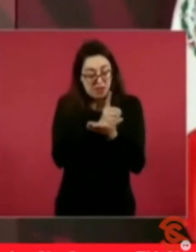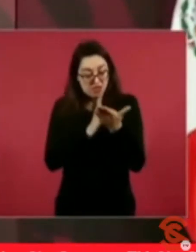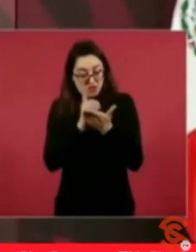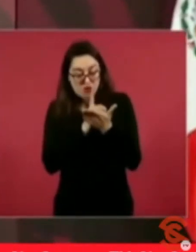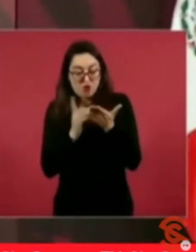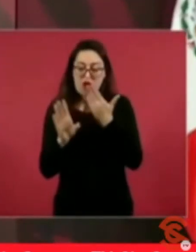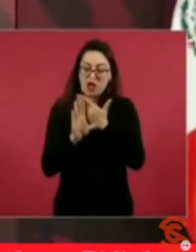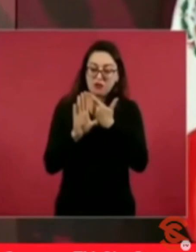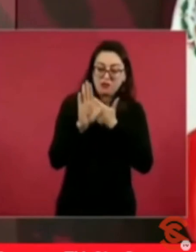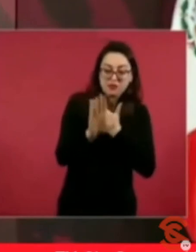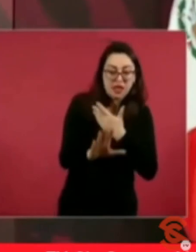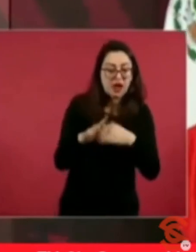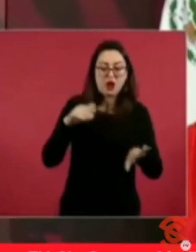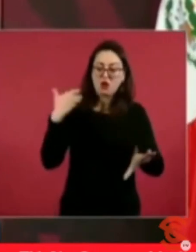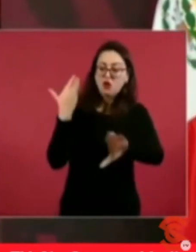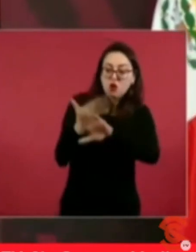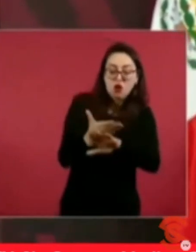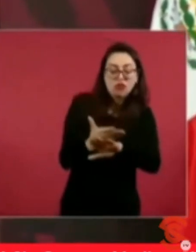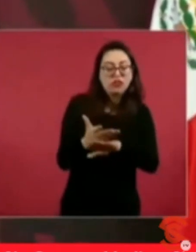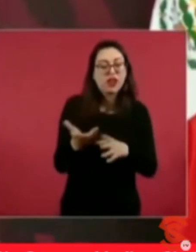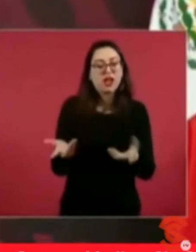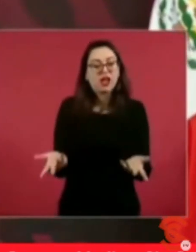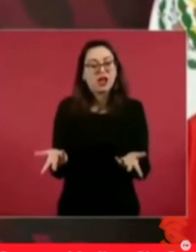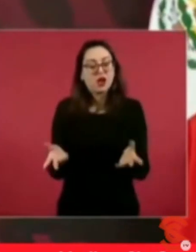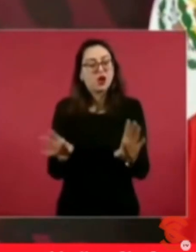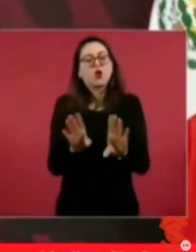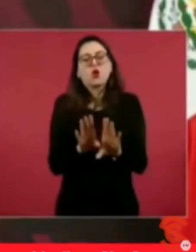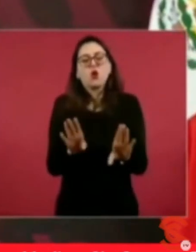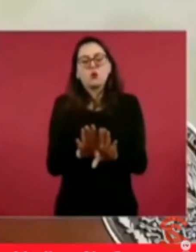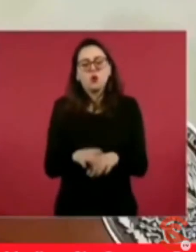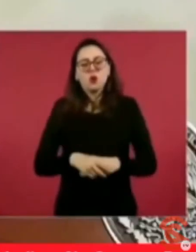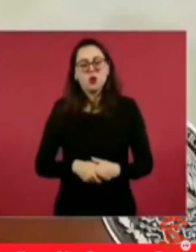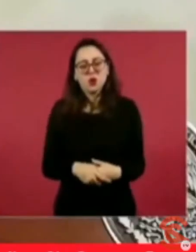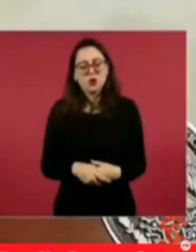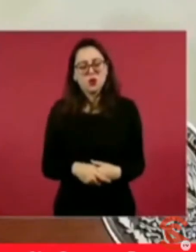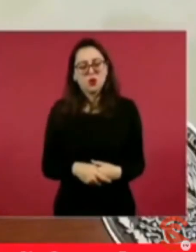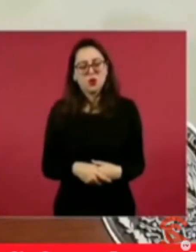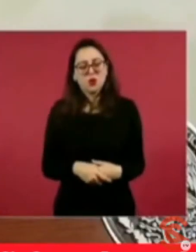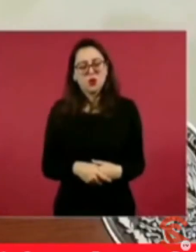si ellos o una institución de ellos